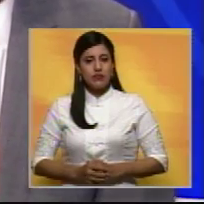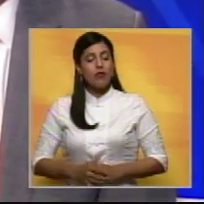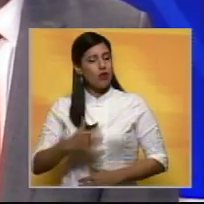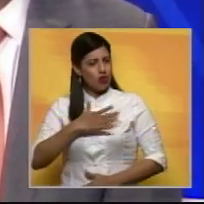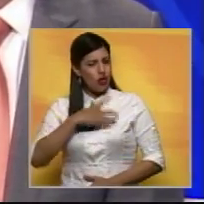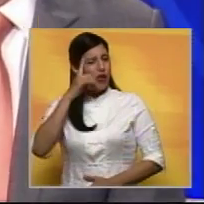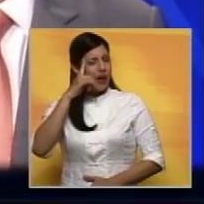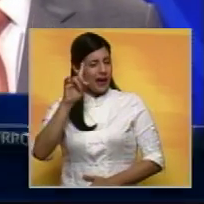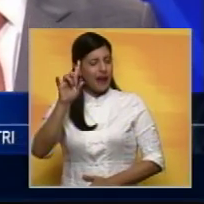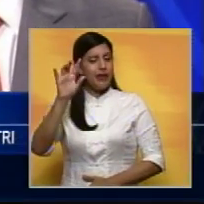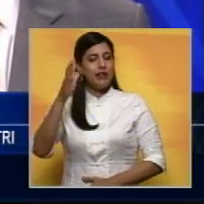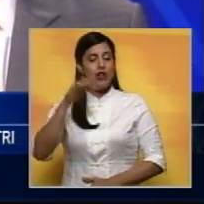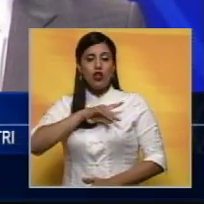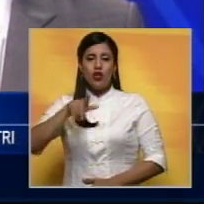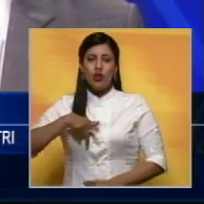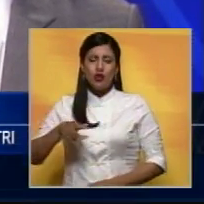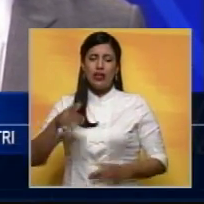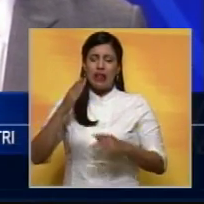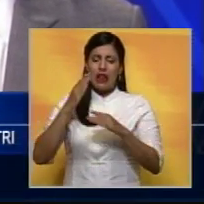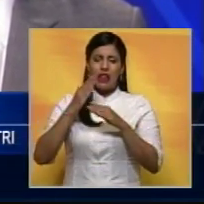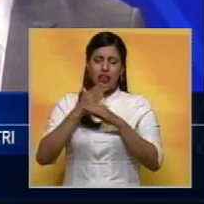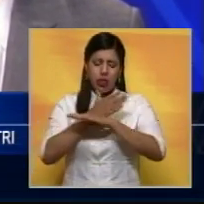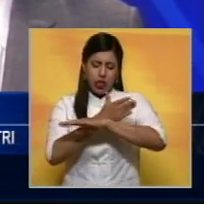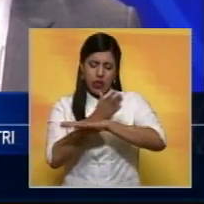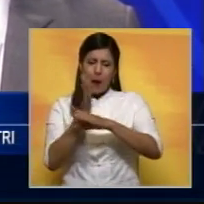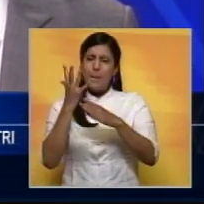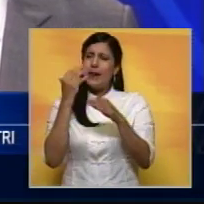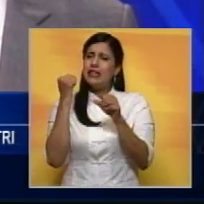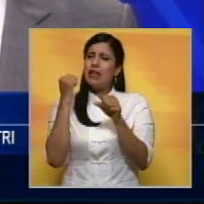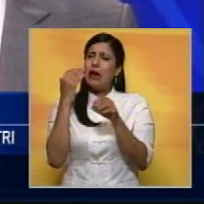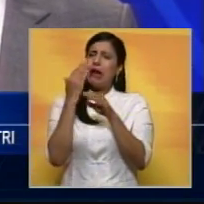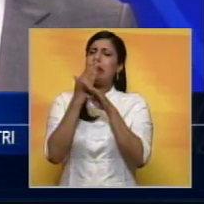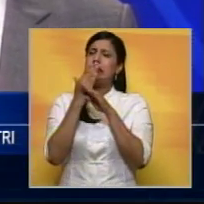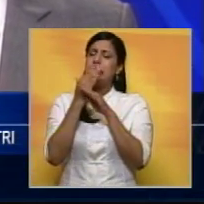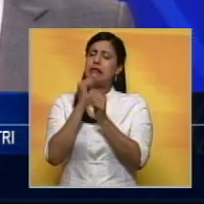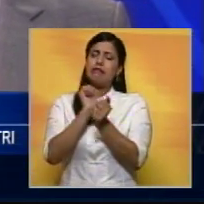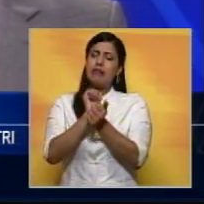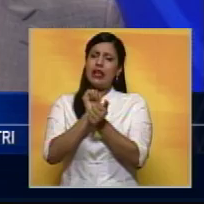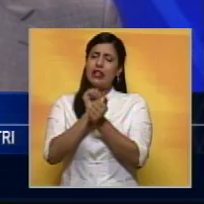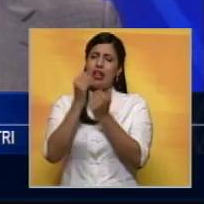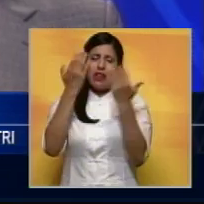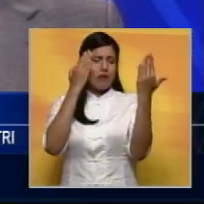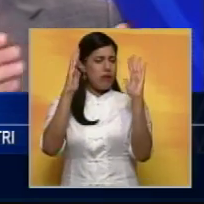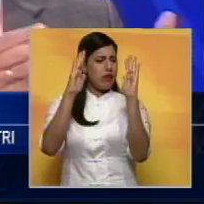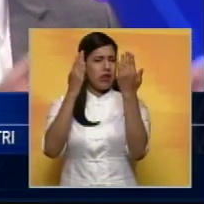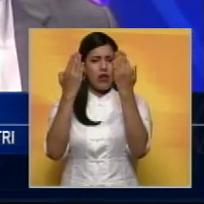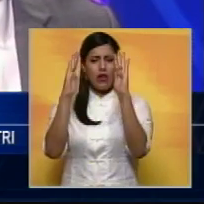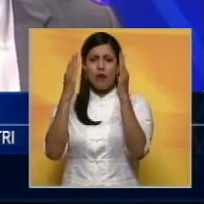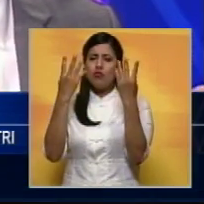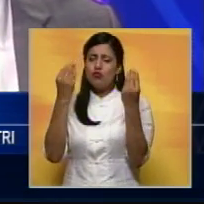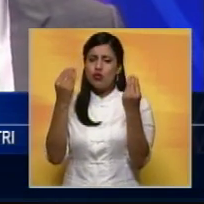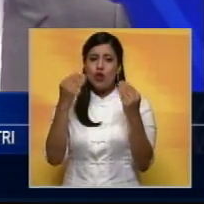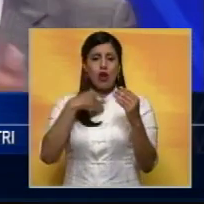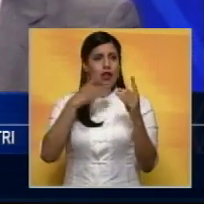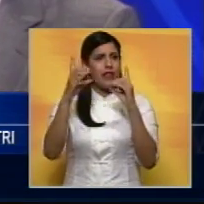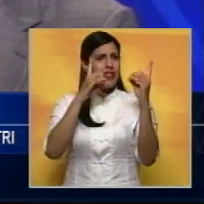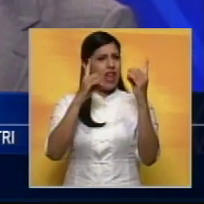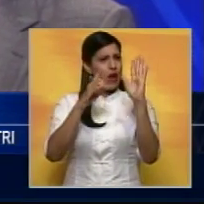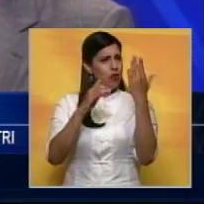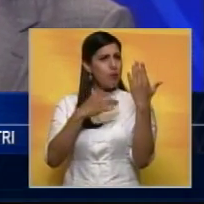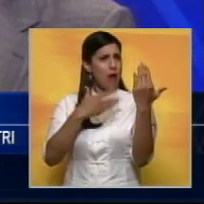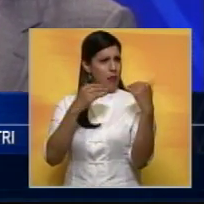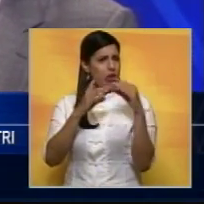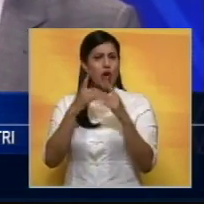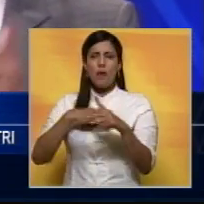Yo creo que definitivamente estamos atrapados en una crisis de bipolaridad. Porque llamas al diálogo, pero amenazas